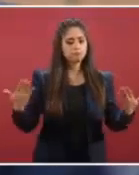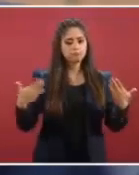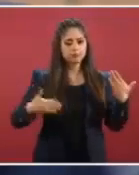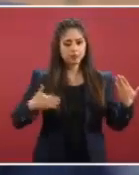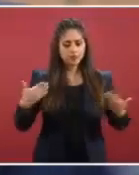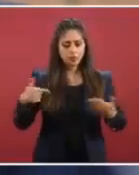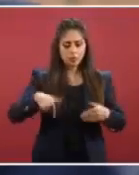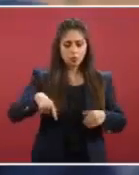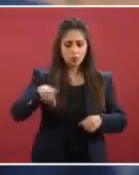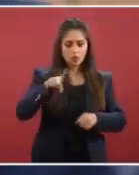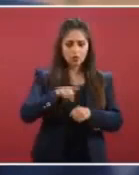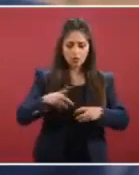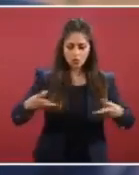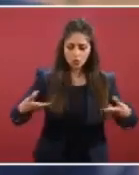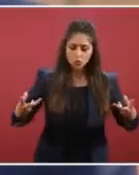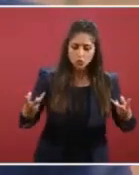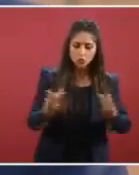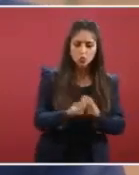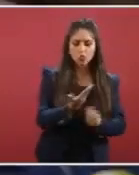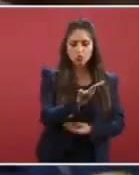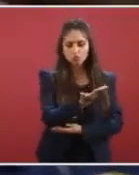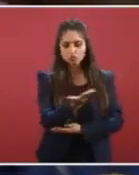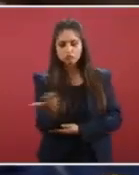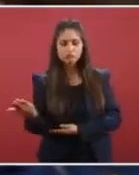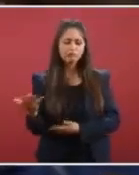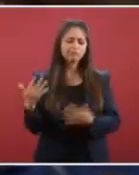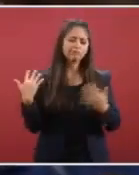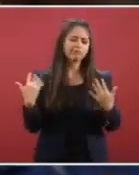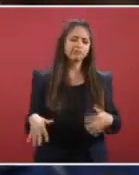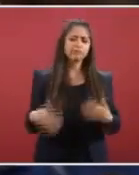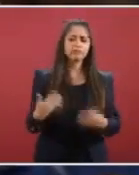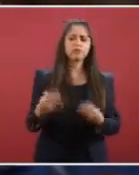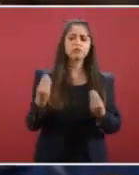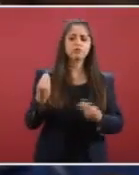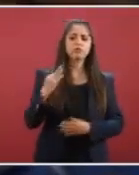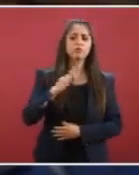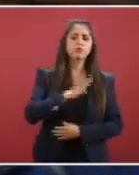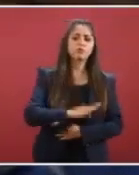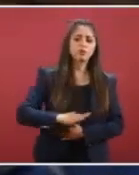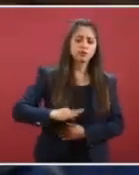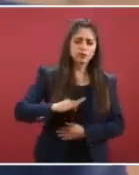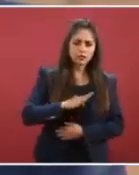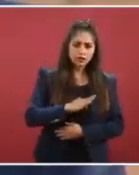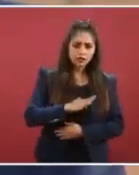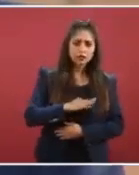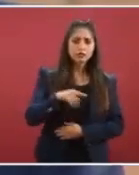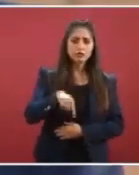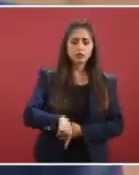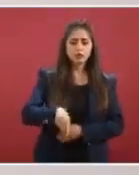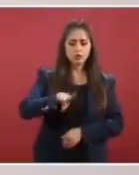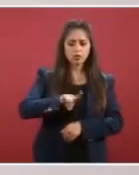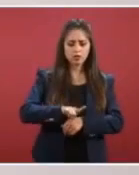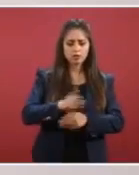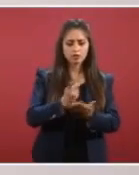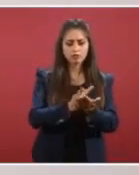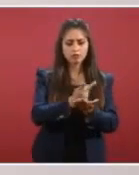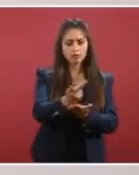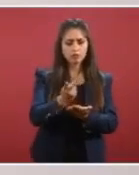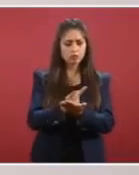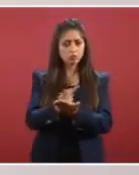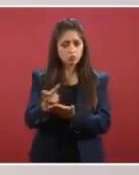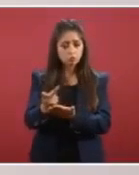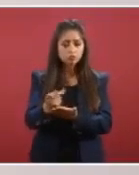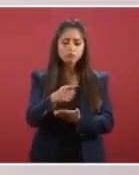aquí con ustedes. Muchas, muchas felicidades a los que obtienen estos premios,